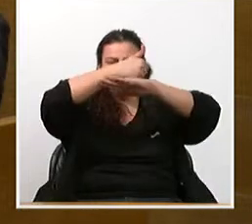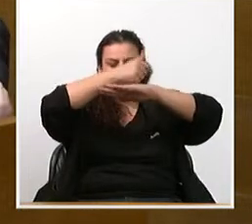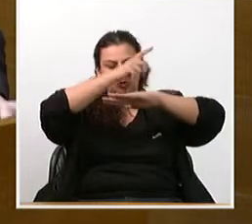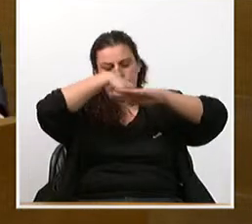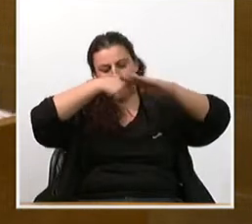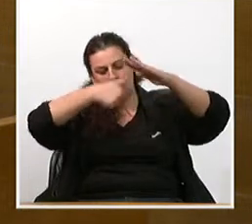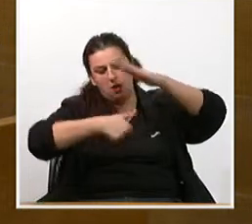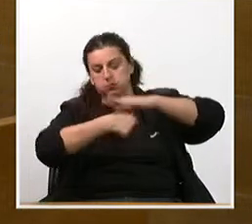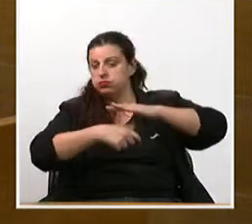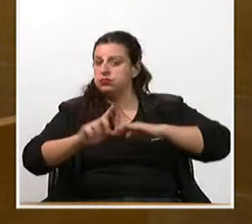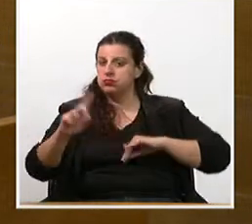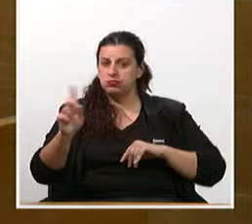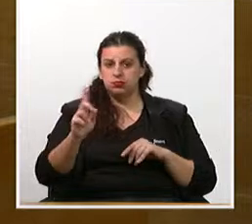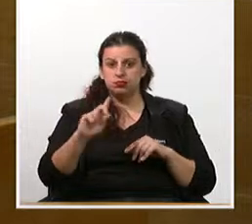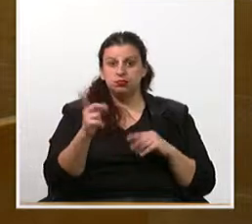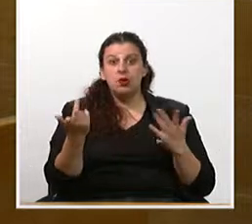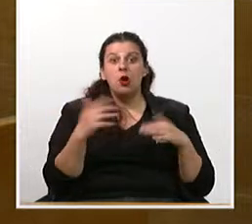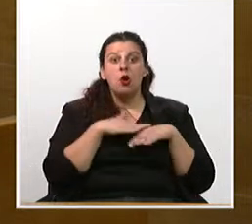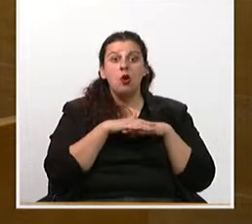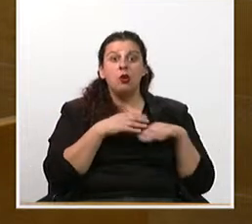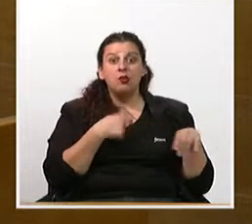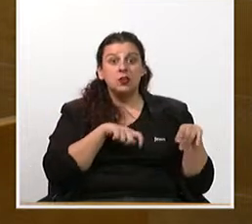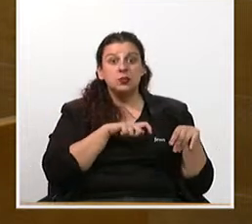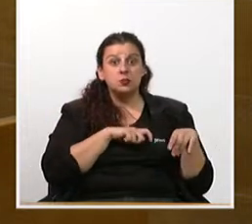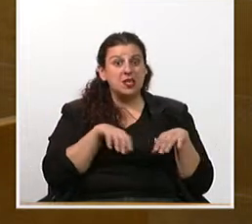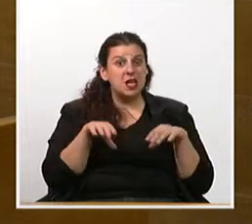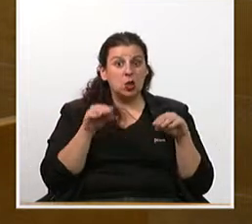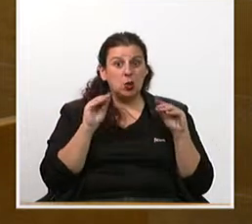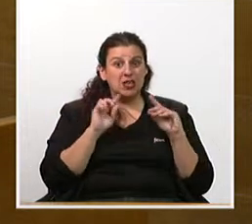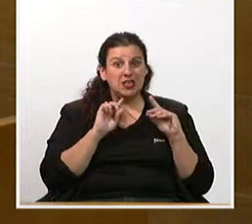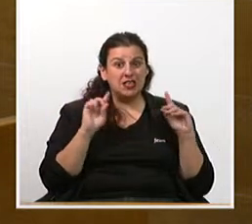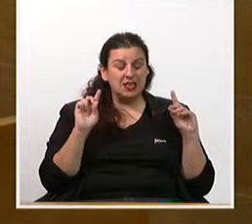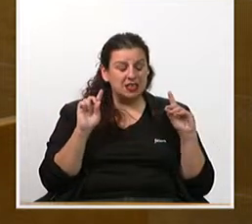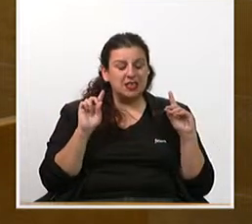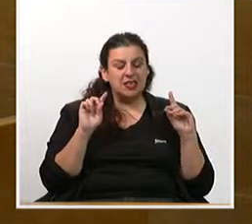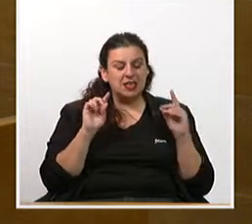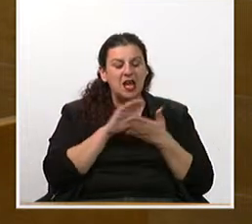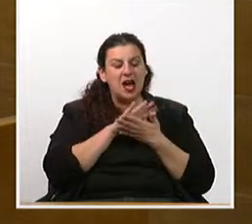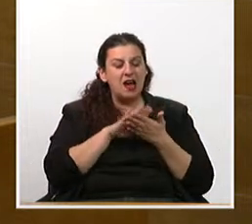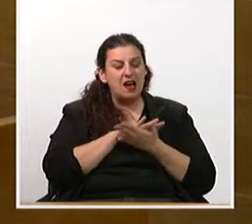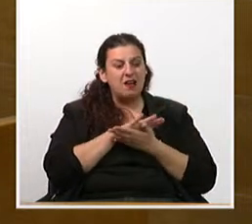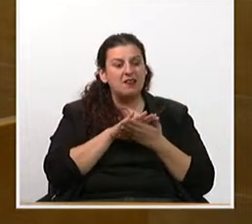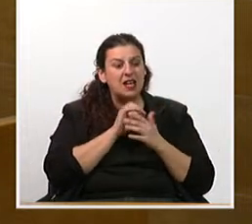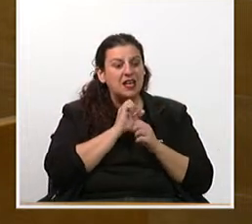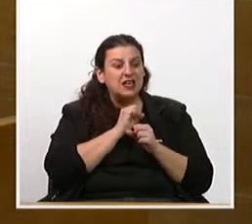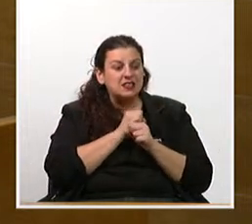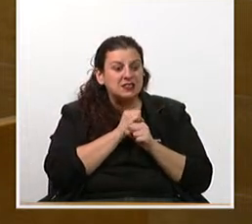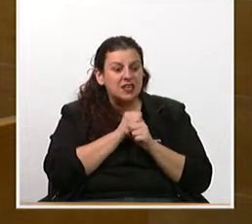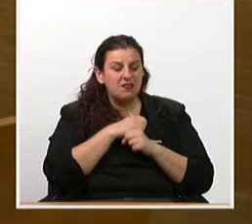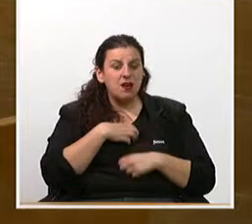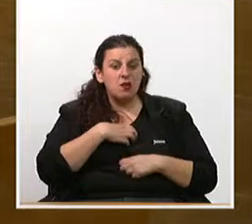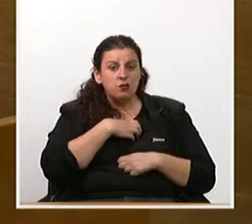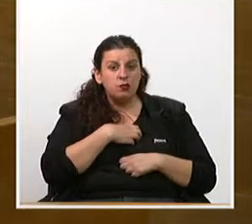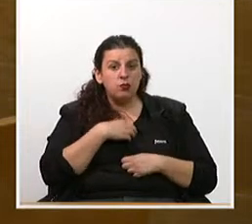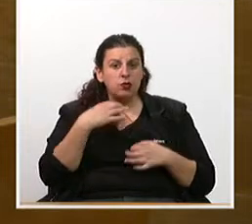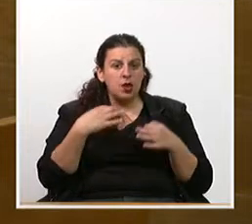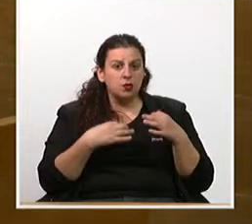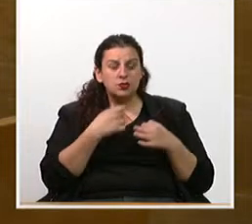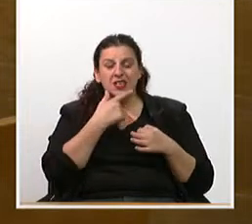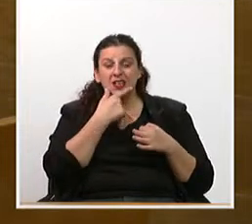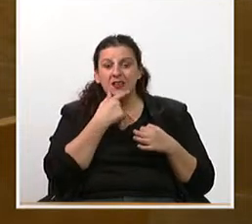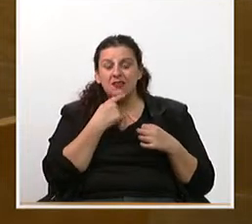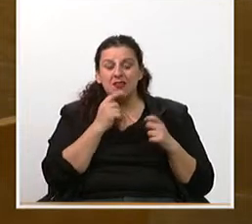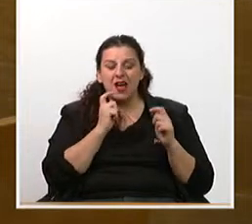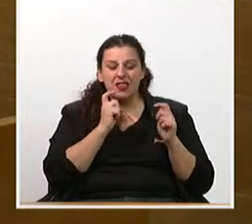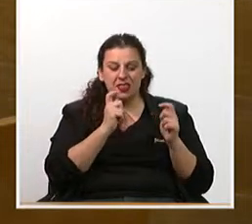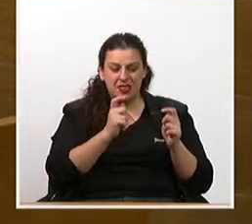refiere el gobierno de España no ha comprendido que se trata de facilitar el trabajo al funcionariado de justicia y no de